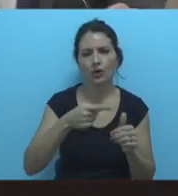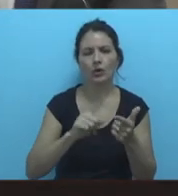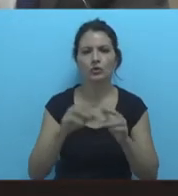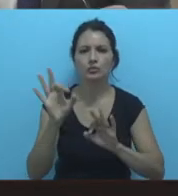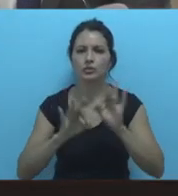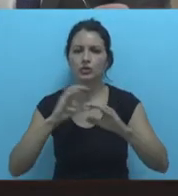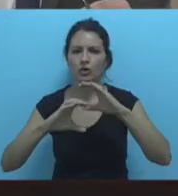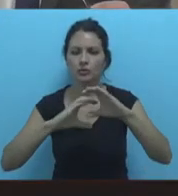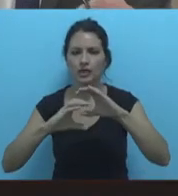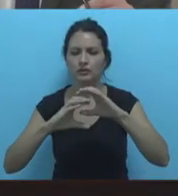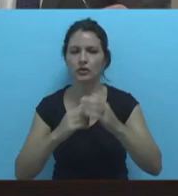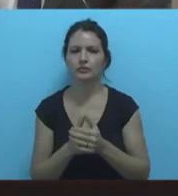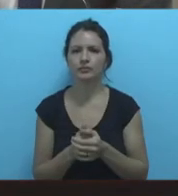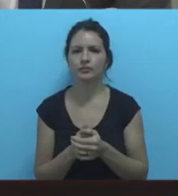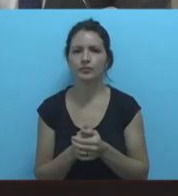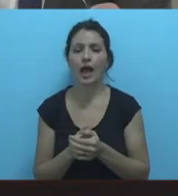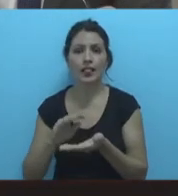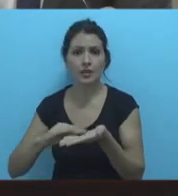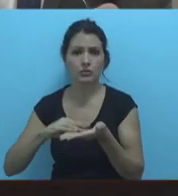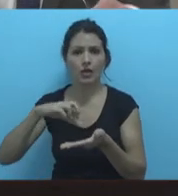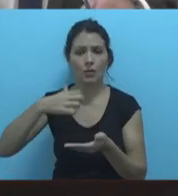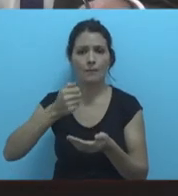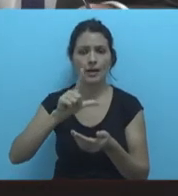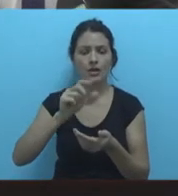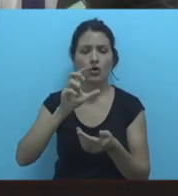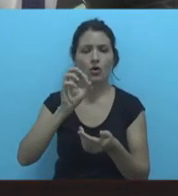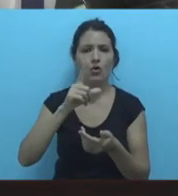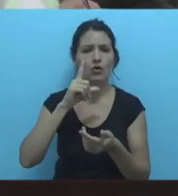Proyecto de comunicación, diputado Palo Oliver,